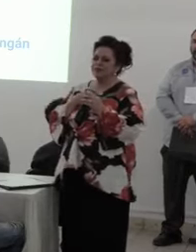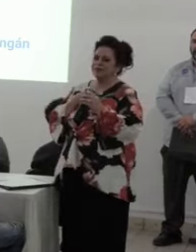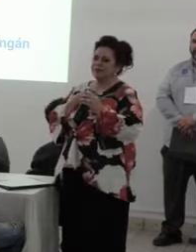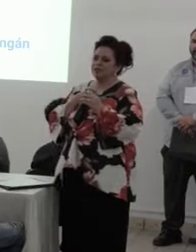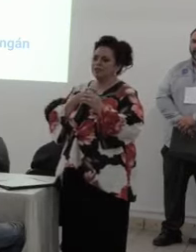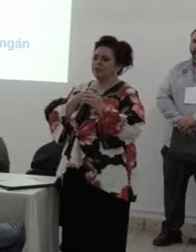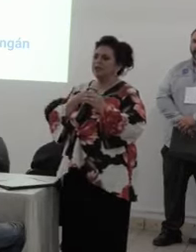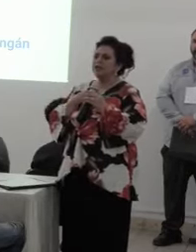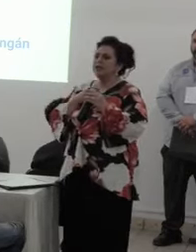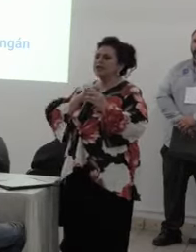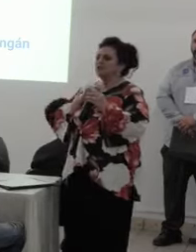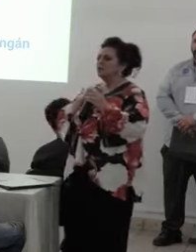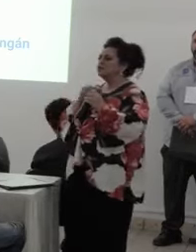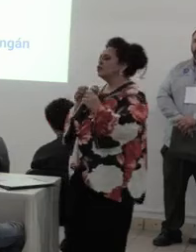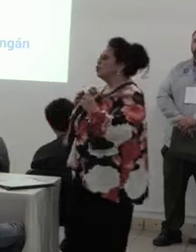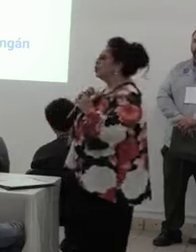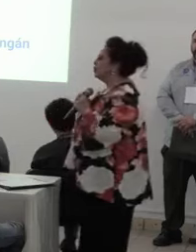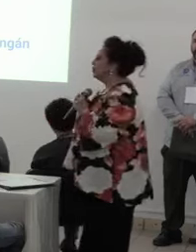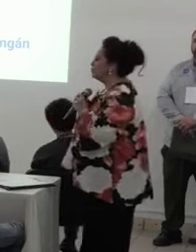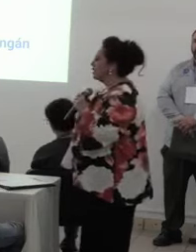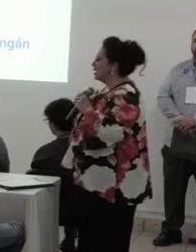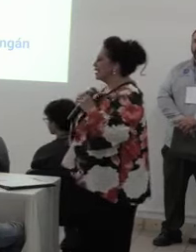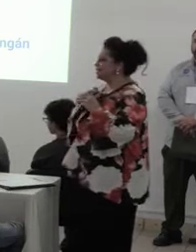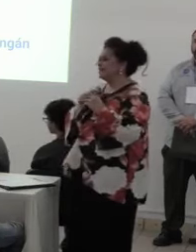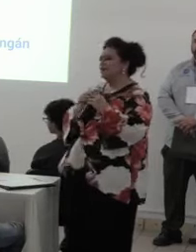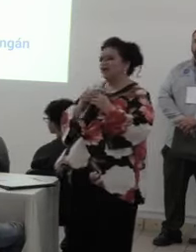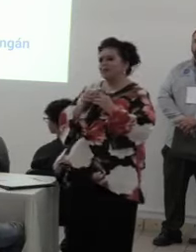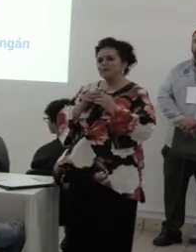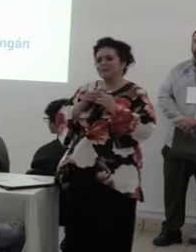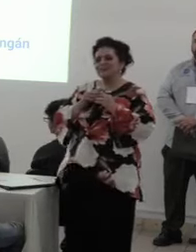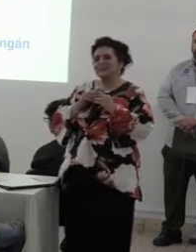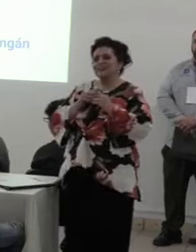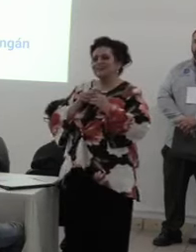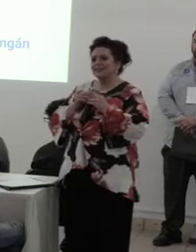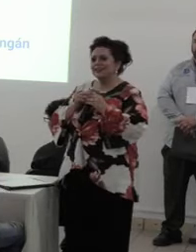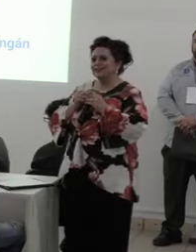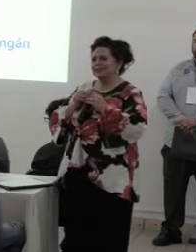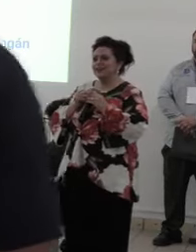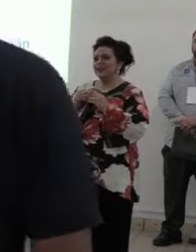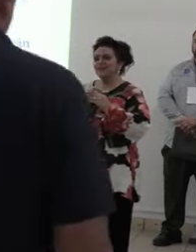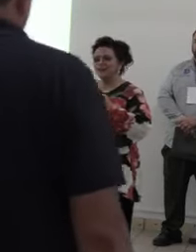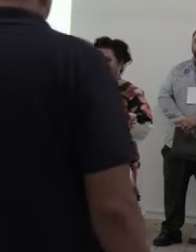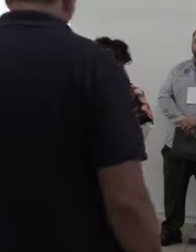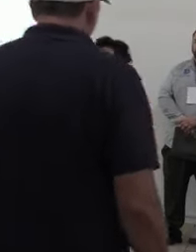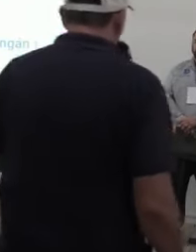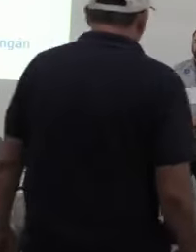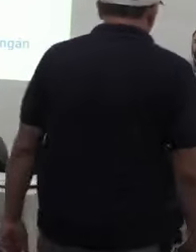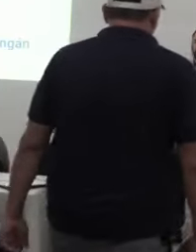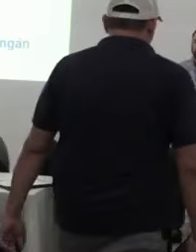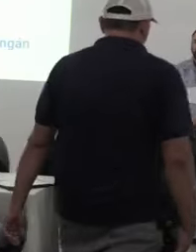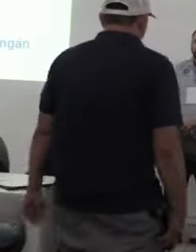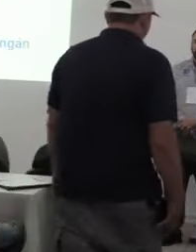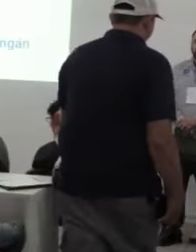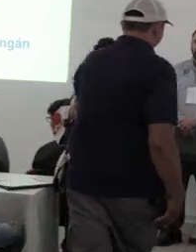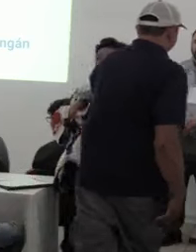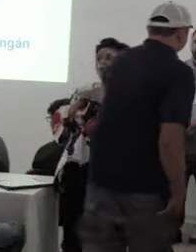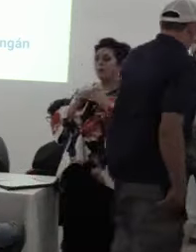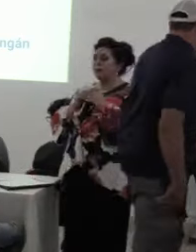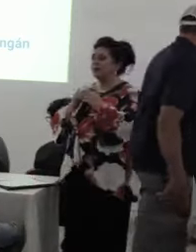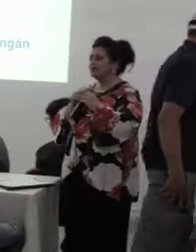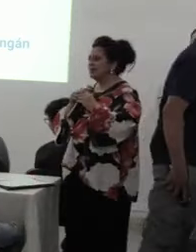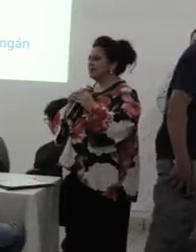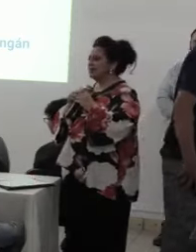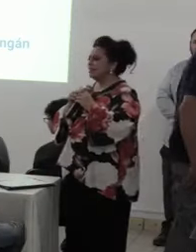lo que necesitamos. Entonces, hoy por hoy, celebramos el tener este grandioso equipo de estudiantes,